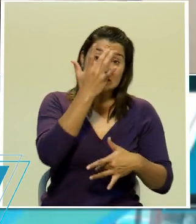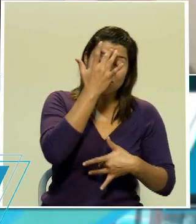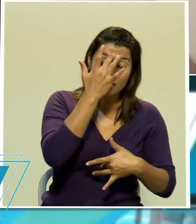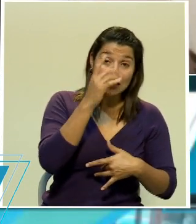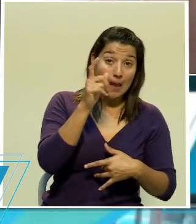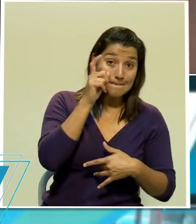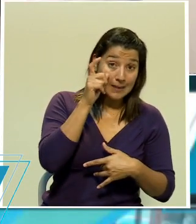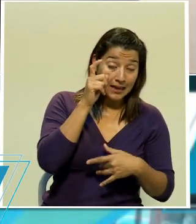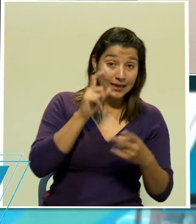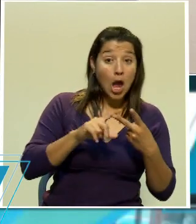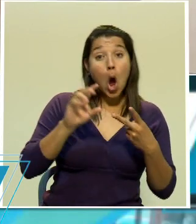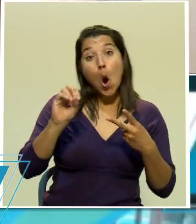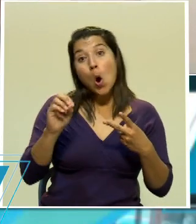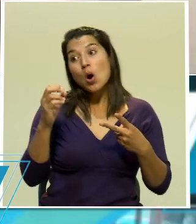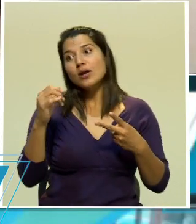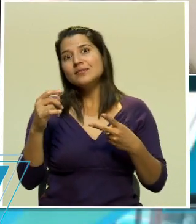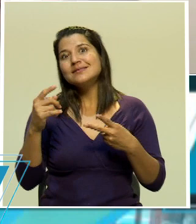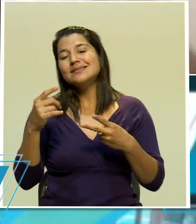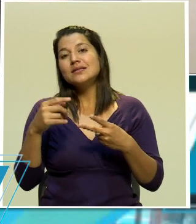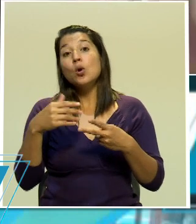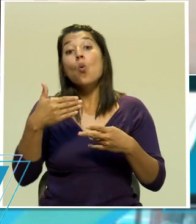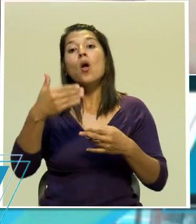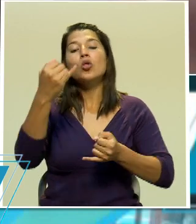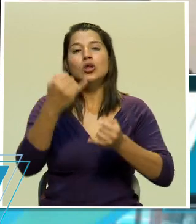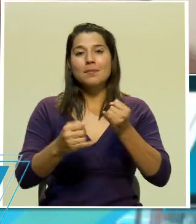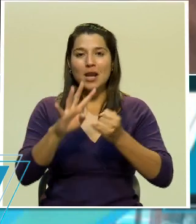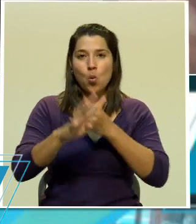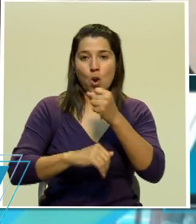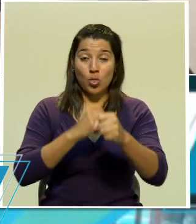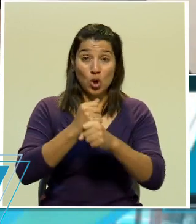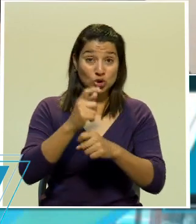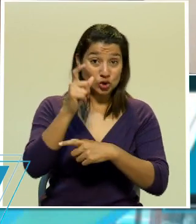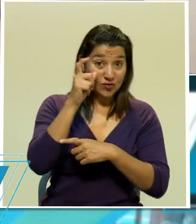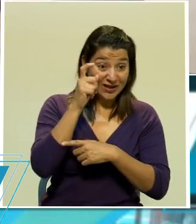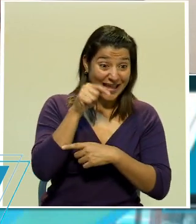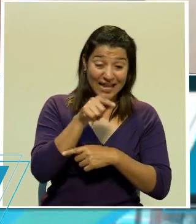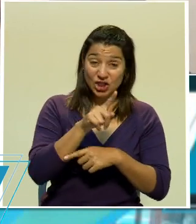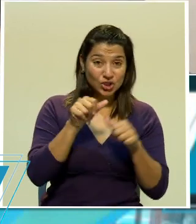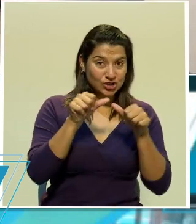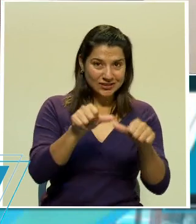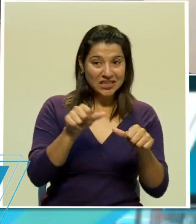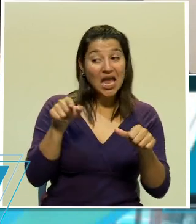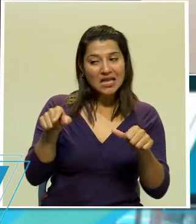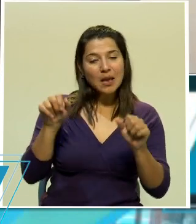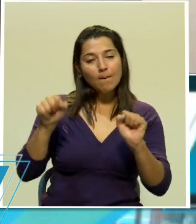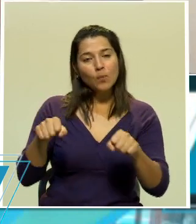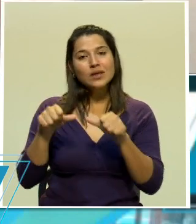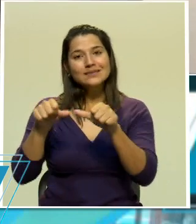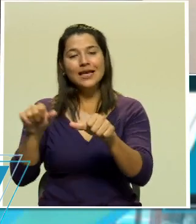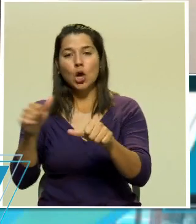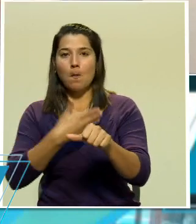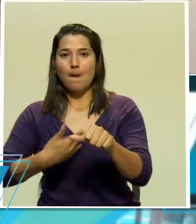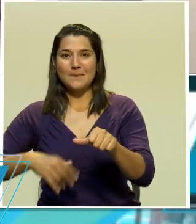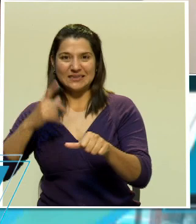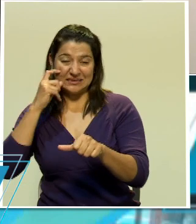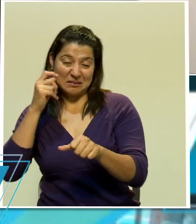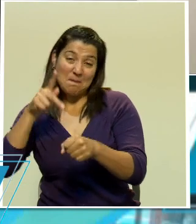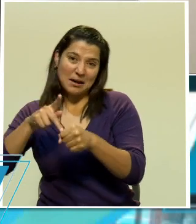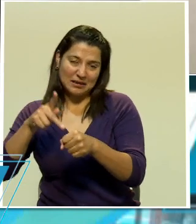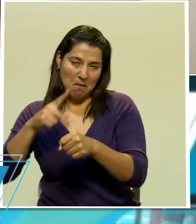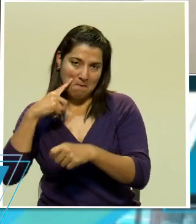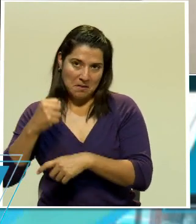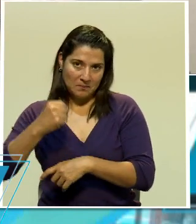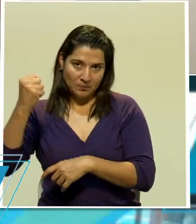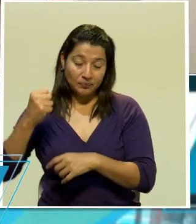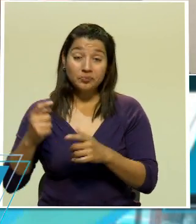Biden. Entonces eso es súper interesante y además ella representa grupos poblacionales que nunca han tenido representación en una oficina como la vicepresidencia